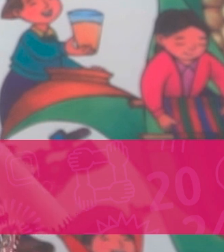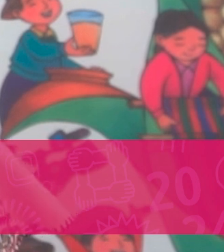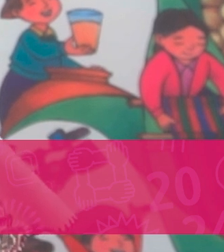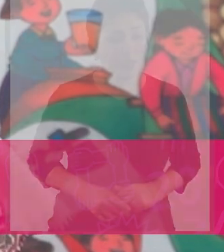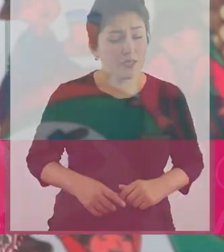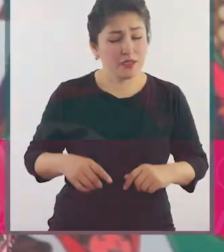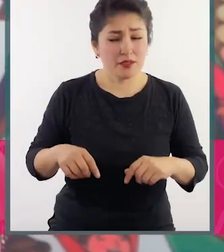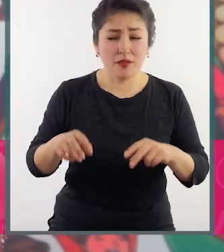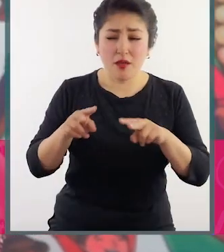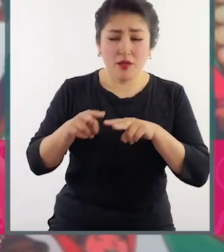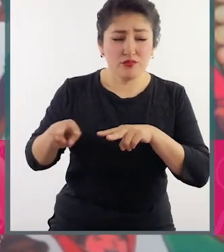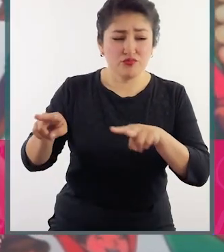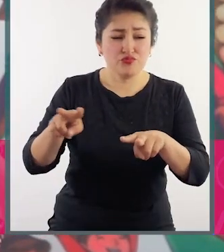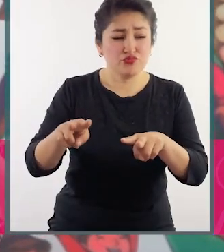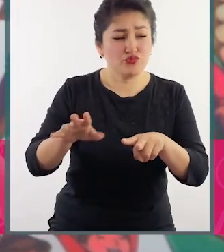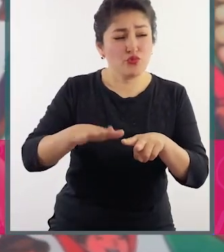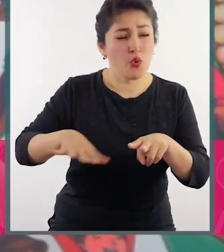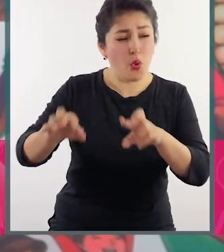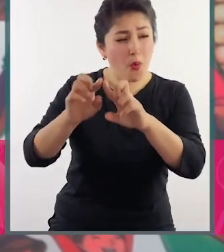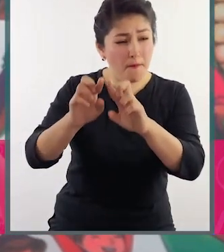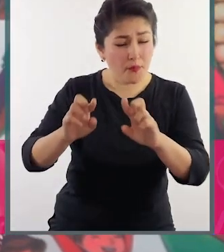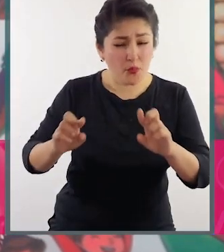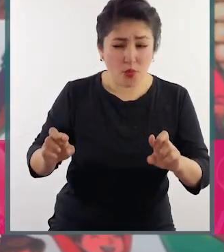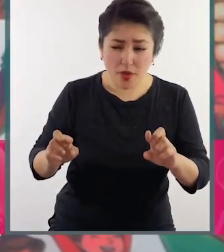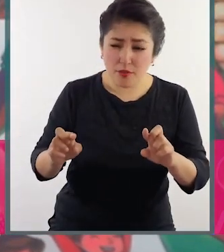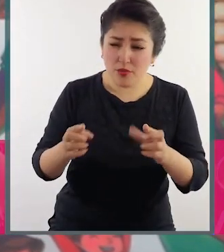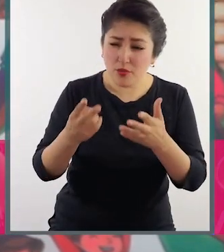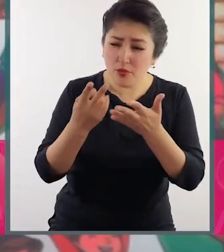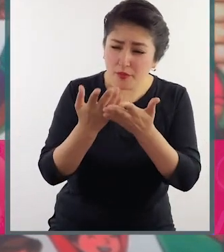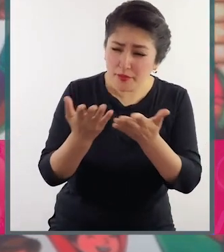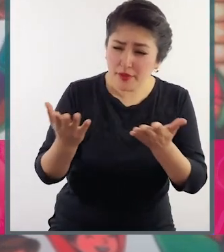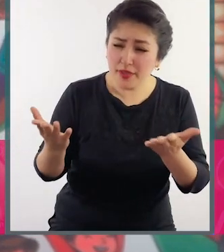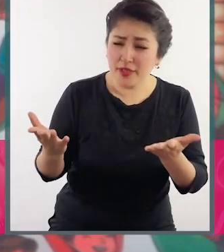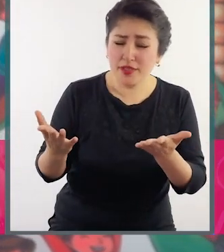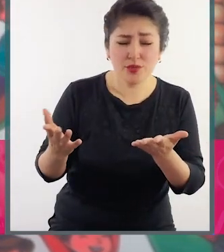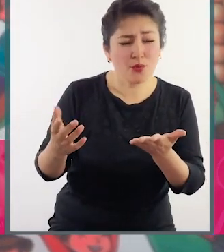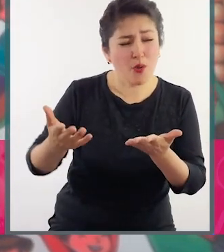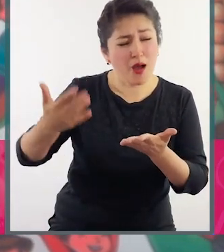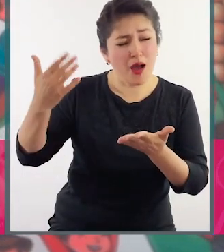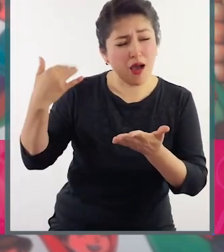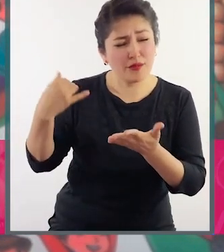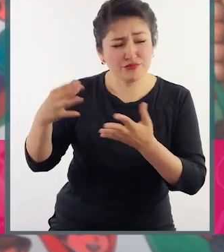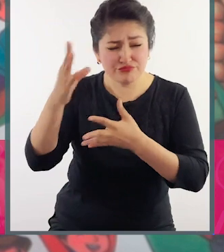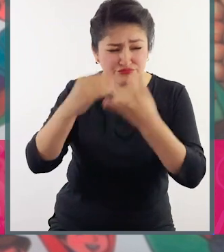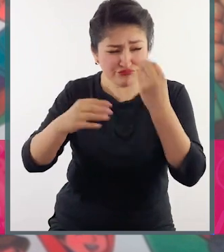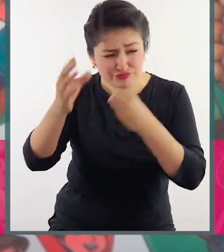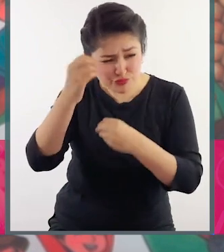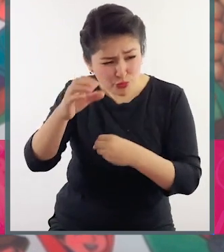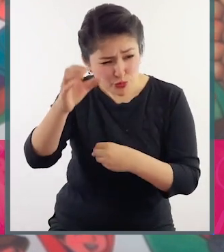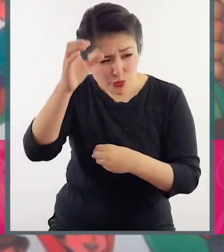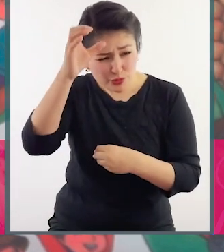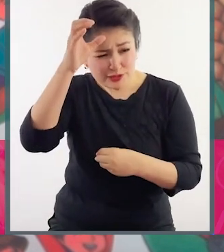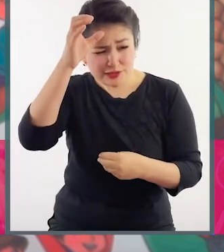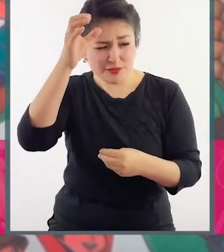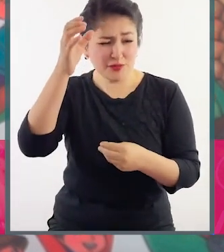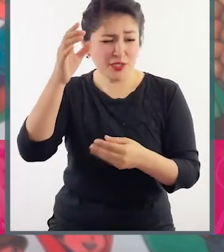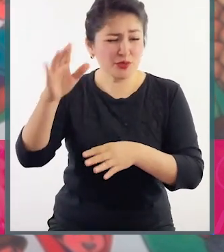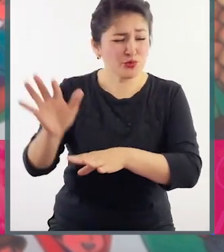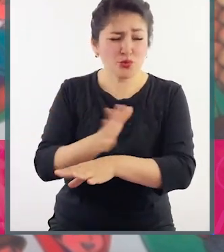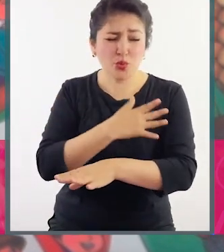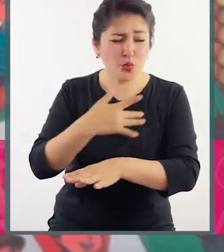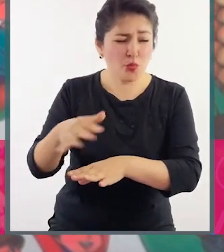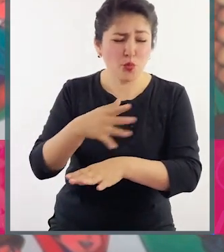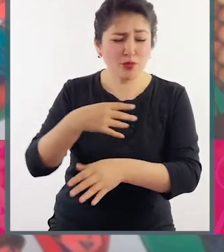Es un reencuentro con nuestro pueblo, un reencuentro con nuestros saberes, con nuestros conocimientos, con